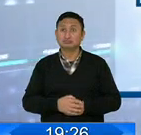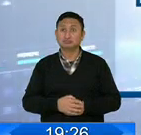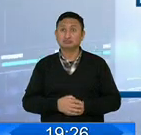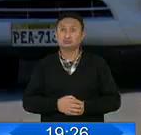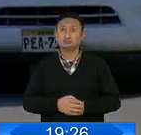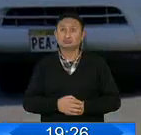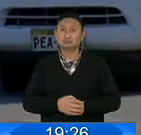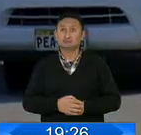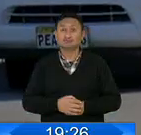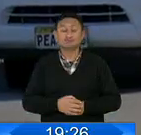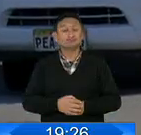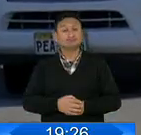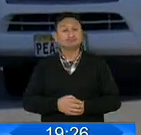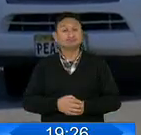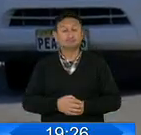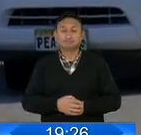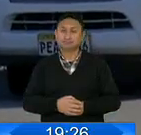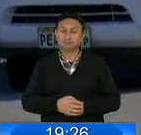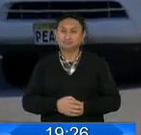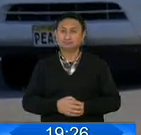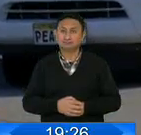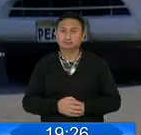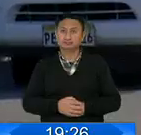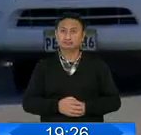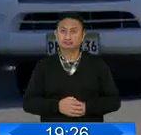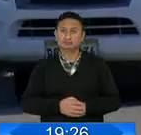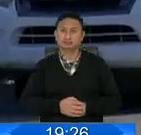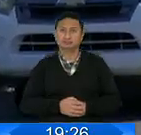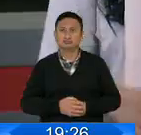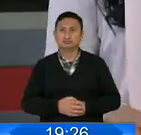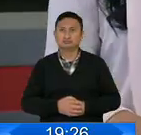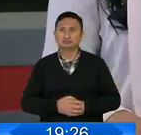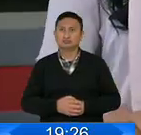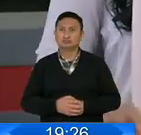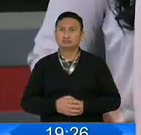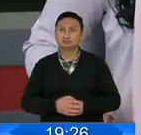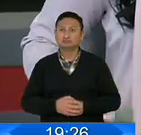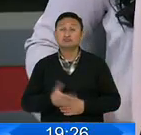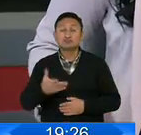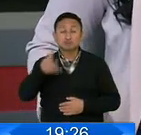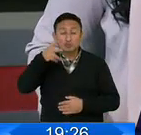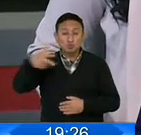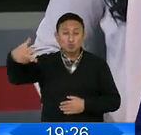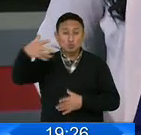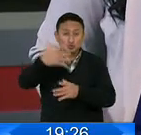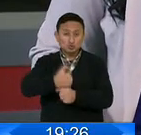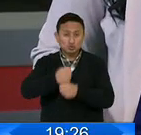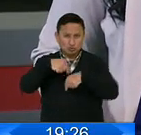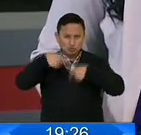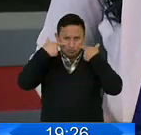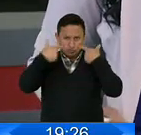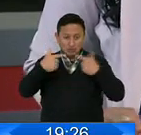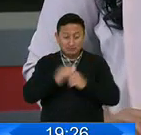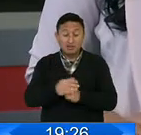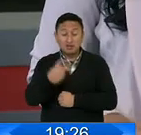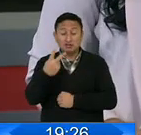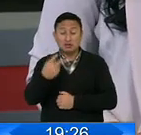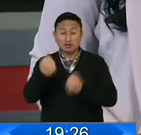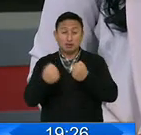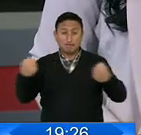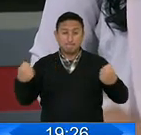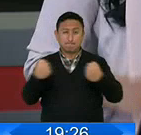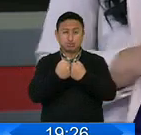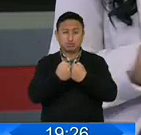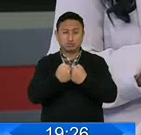año. Informó Jorge Salazar. Cámaras de seguridad captaron dos accidentes de tránsito. En